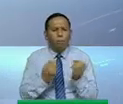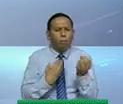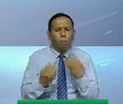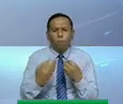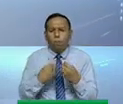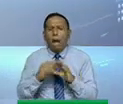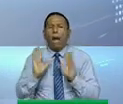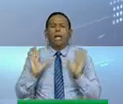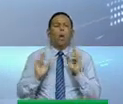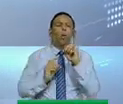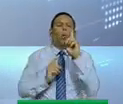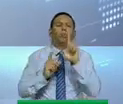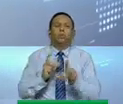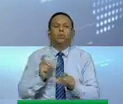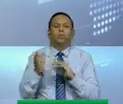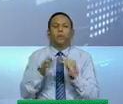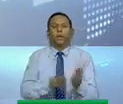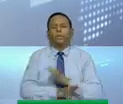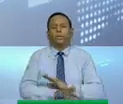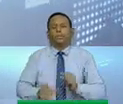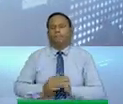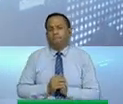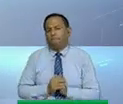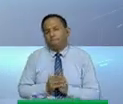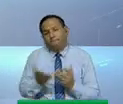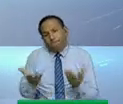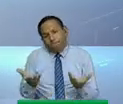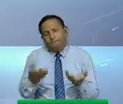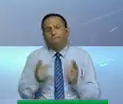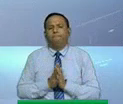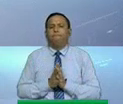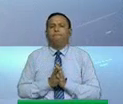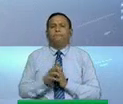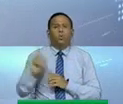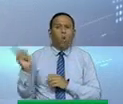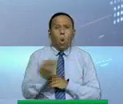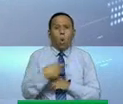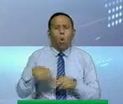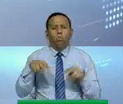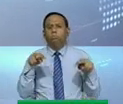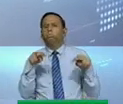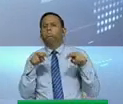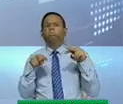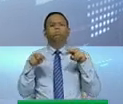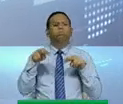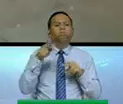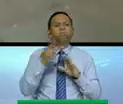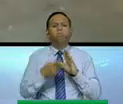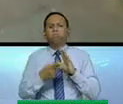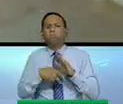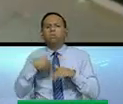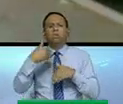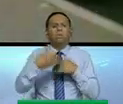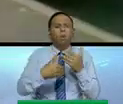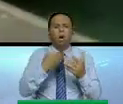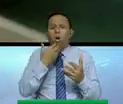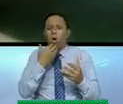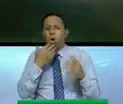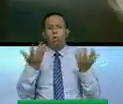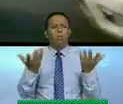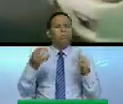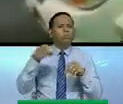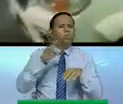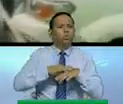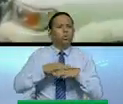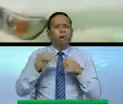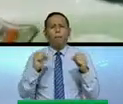persona fallecida. De igual manera, pues por supuesto que todos están pendientes de cualquier incidente que se pueda registrar referente a este hecho.